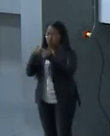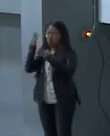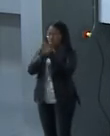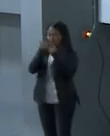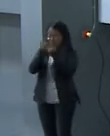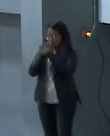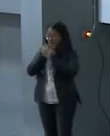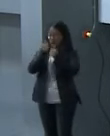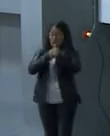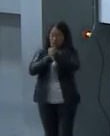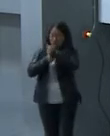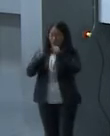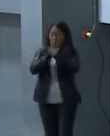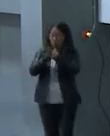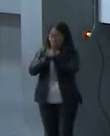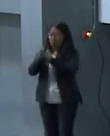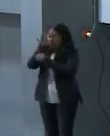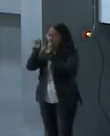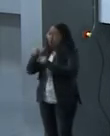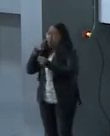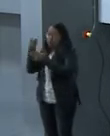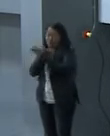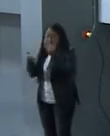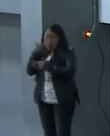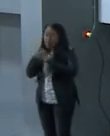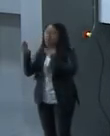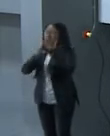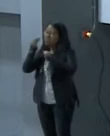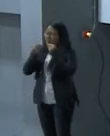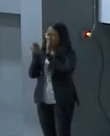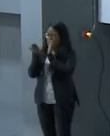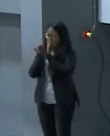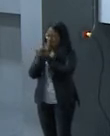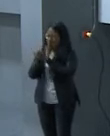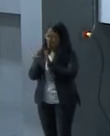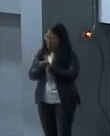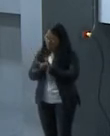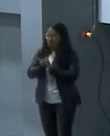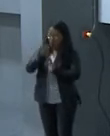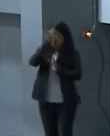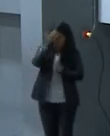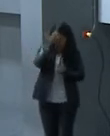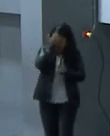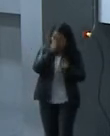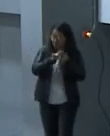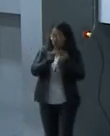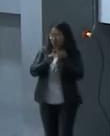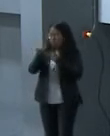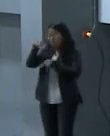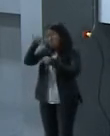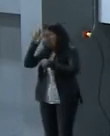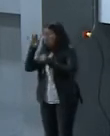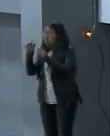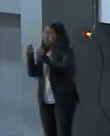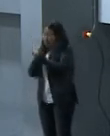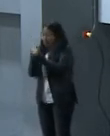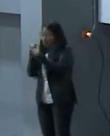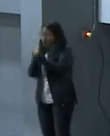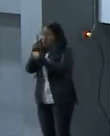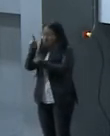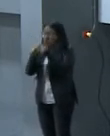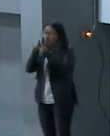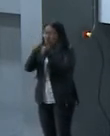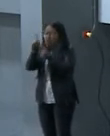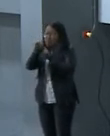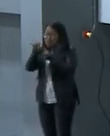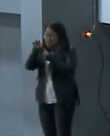de cada uno de los casos para poder analizar. Y se hizo un estudio muy juicioso, profesores, especialmente trabajadores, tanto de Sintra UPN como